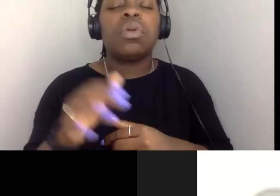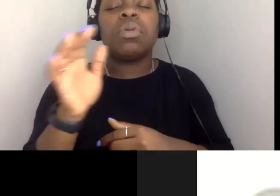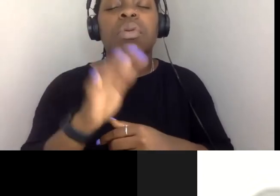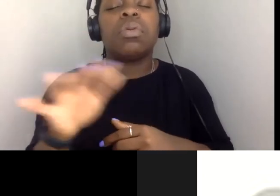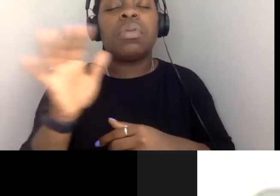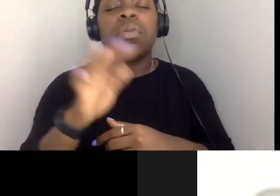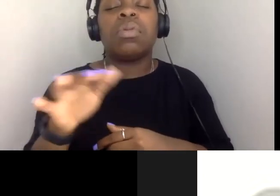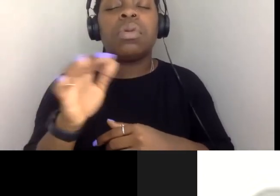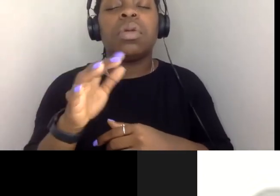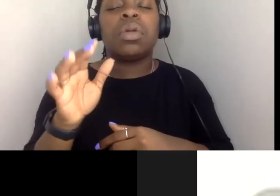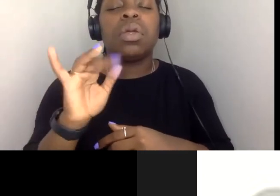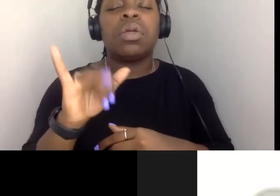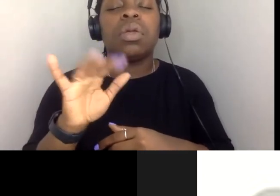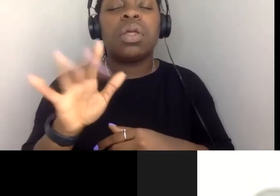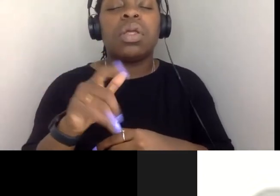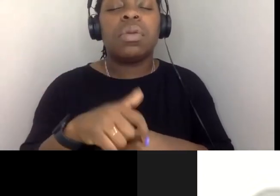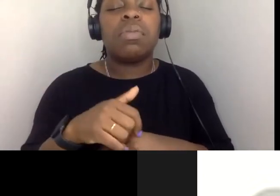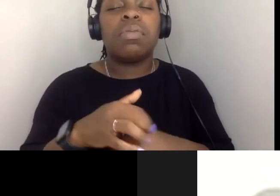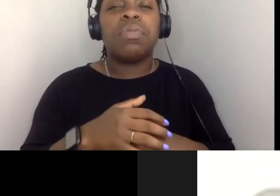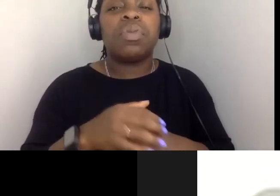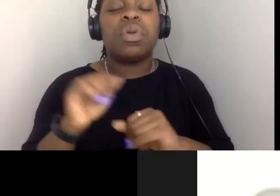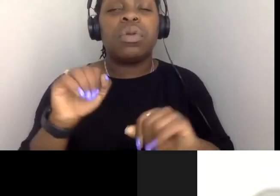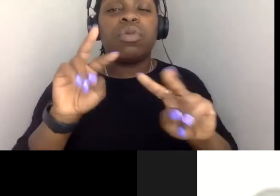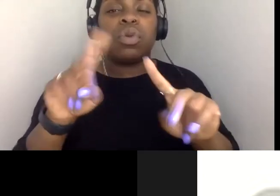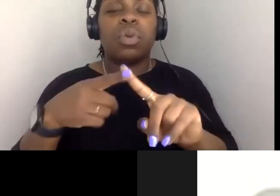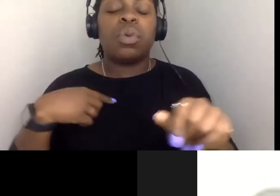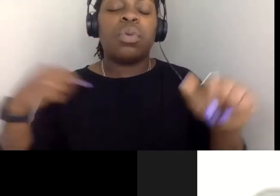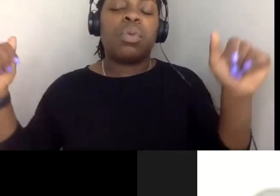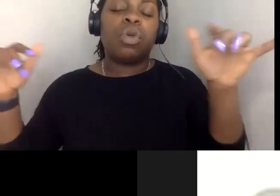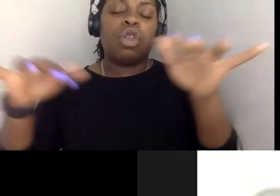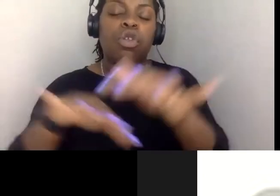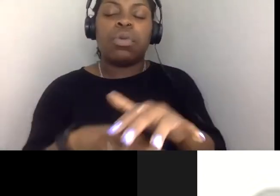mirar el mapa y después le vamos a hablar cuando regresen.